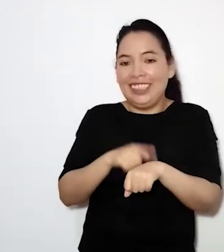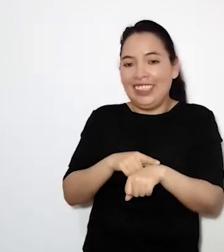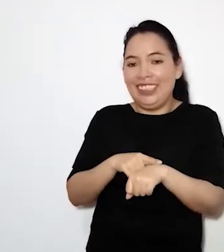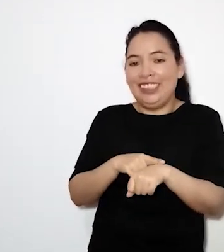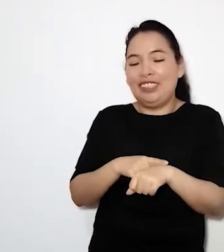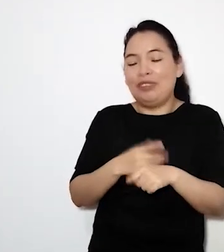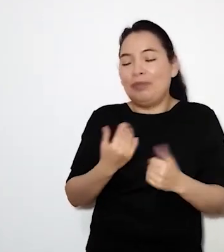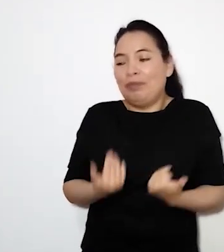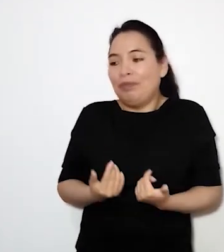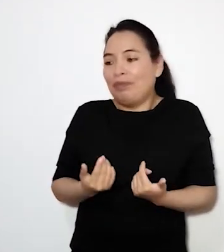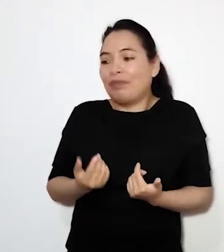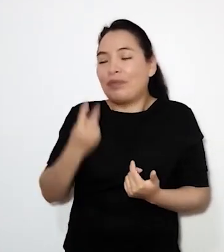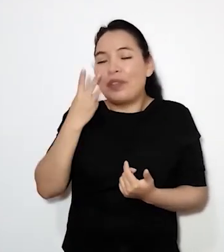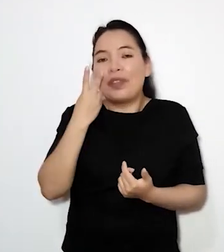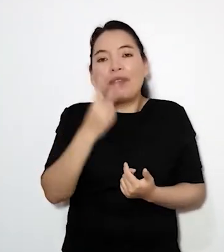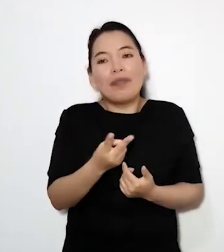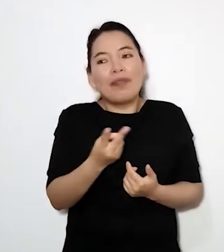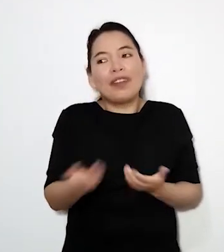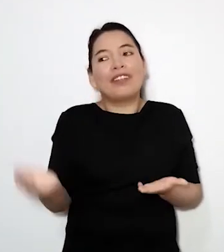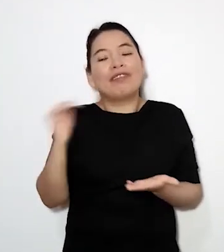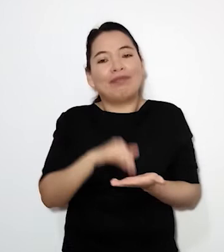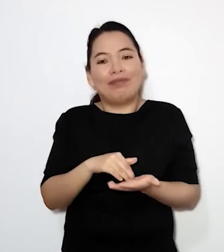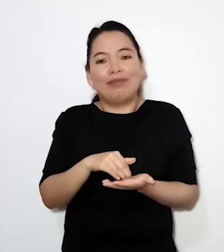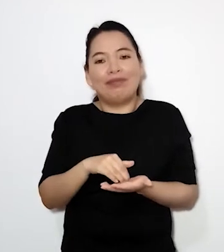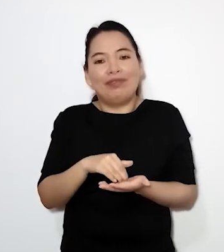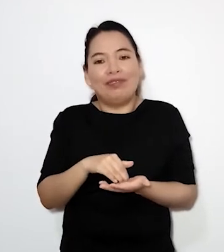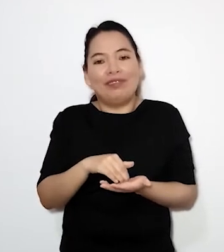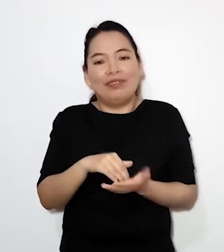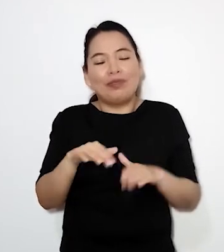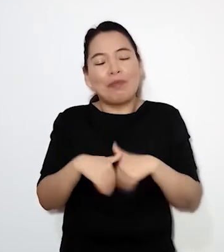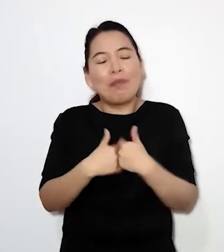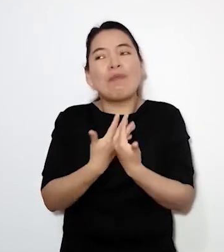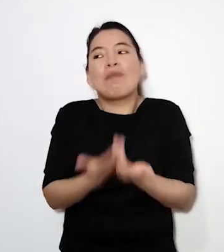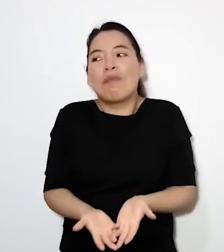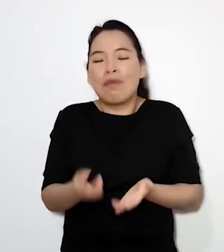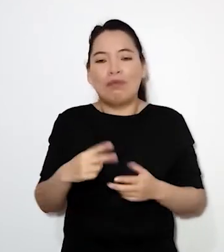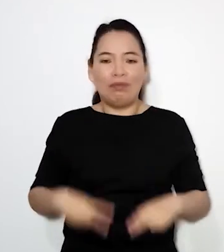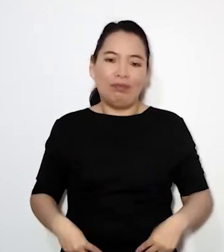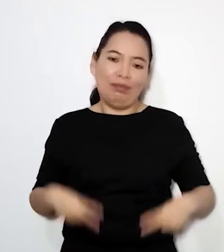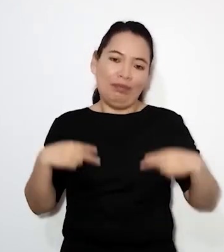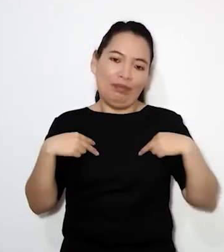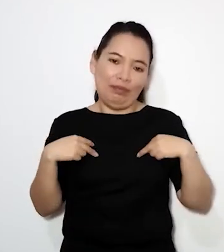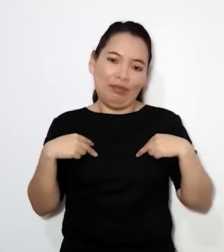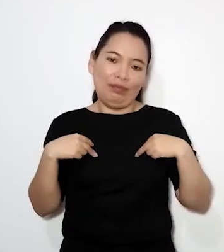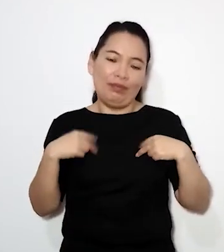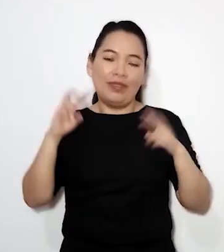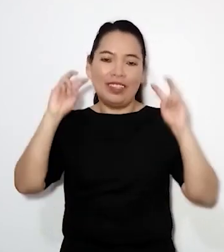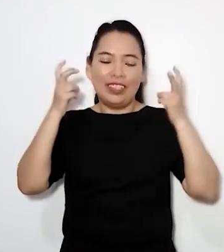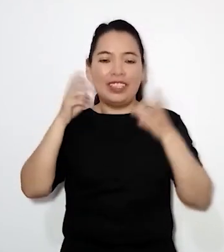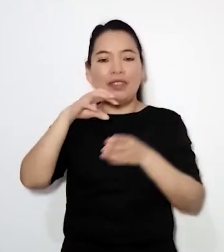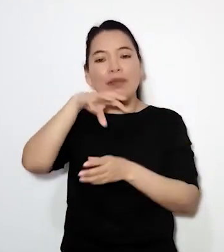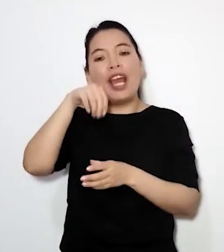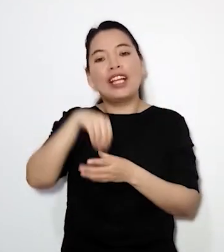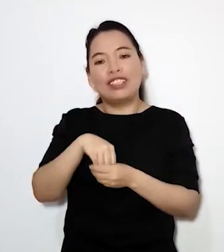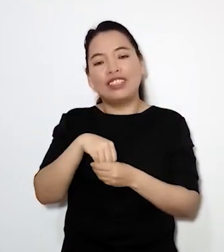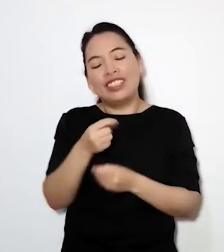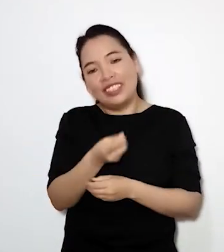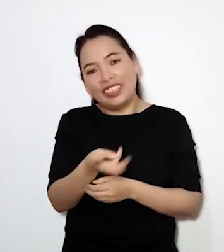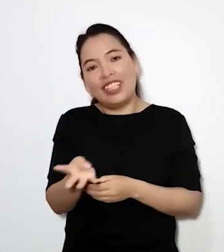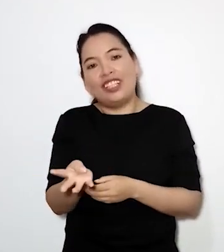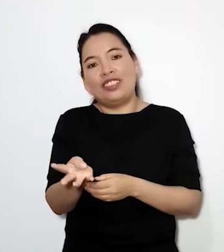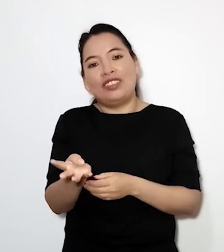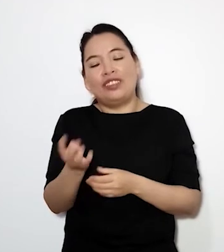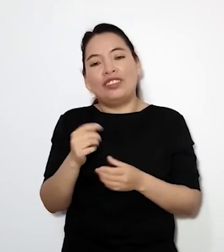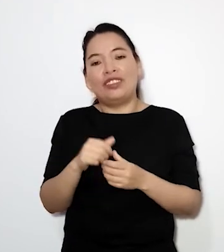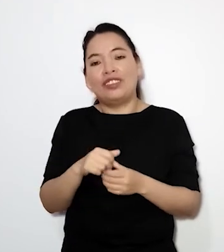nuevo cómo estamos viviendo esta inclusión de algunos y la exclusión de la gran mayoría, y